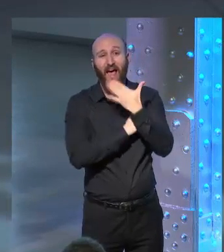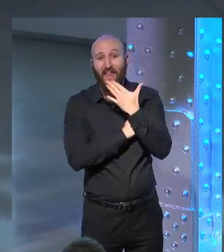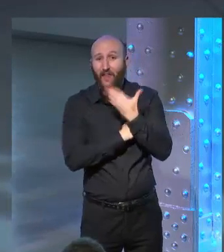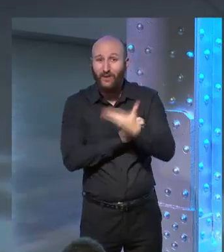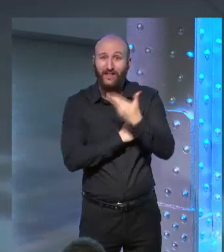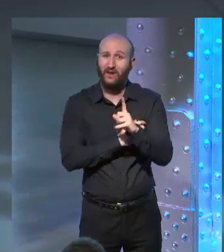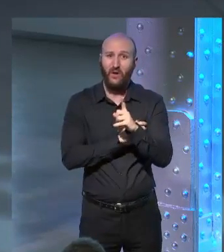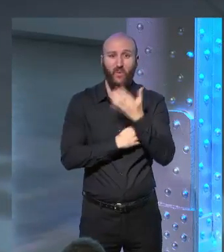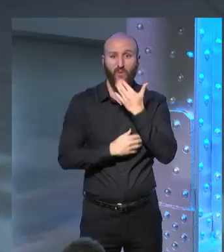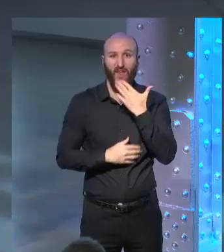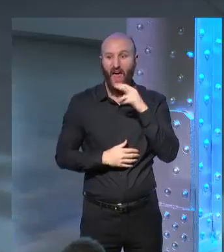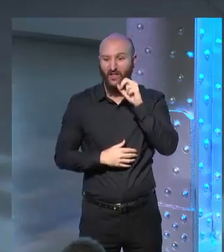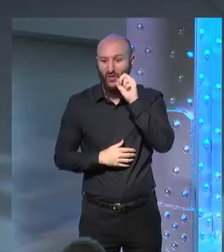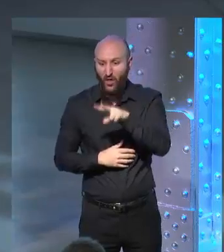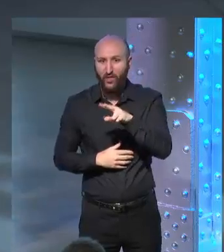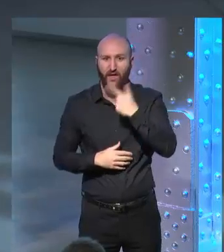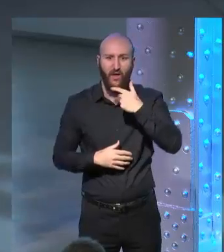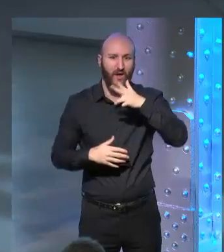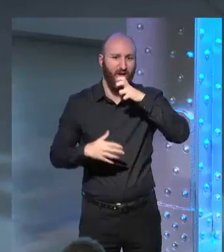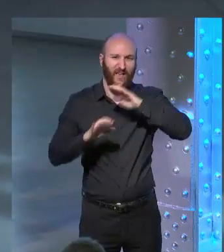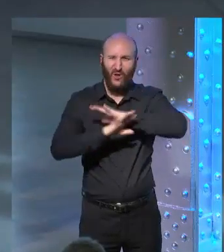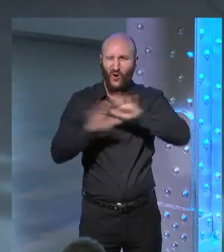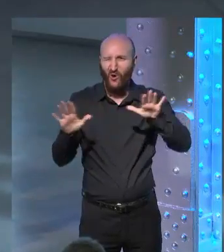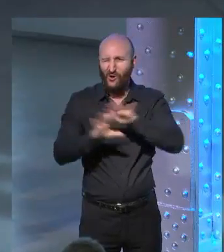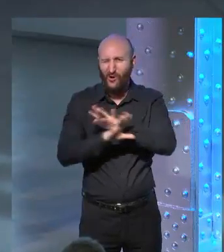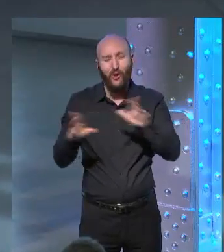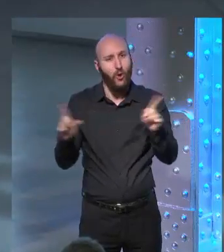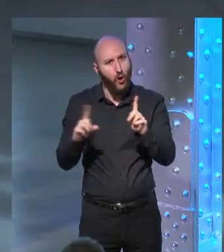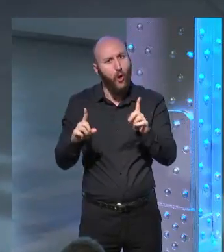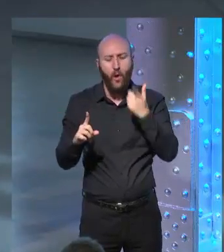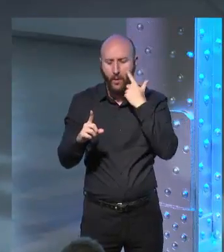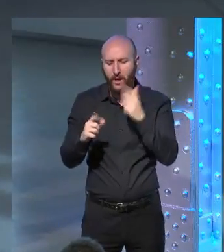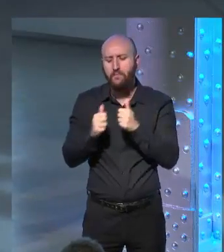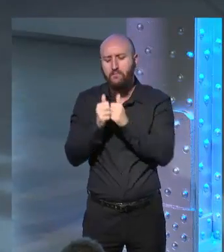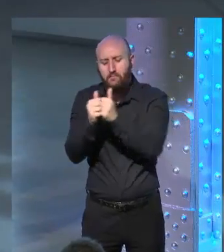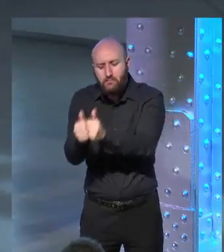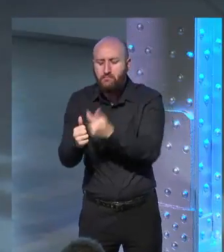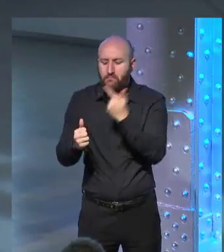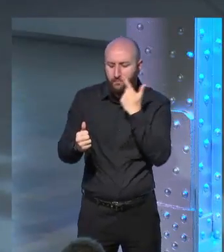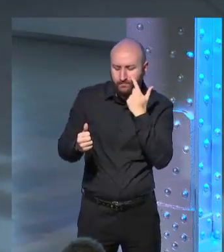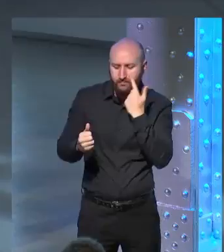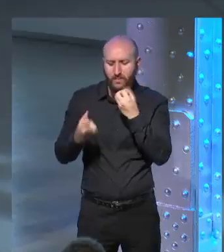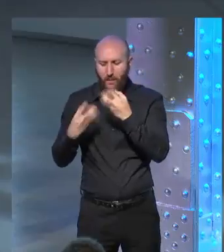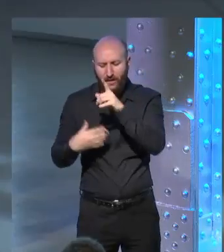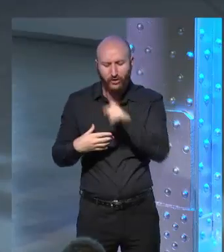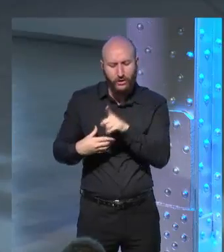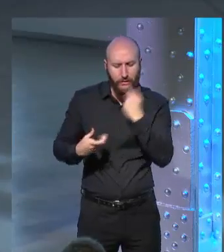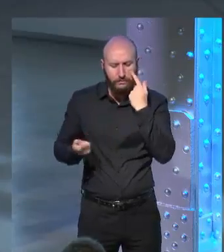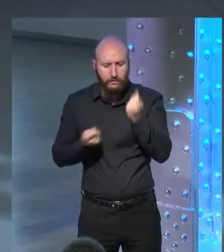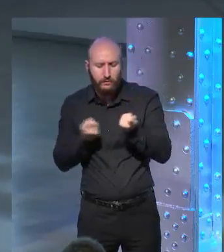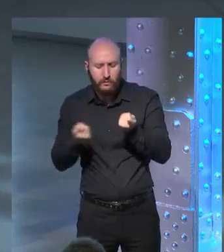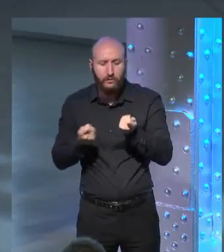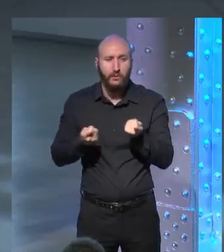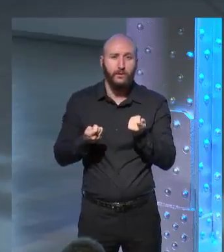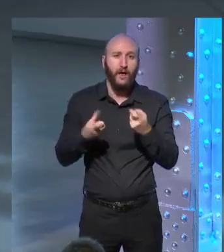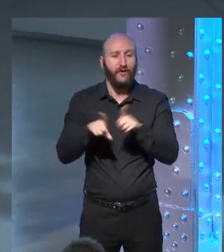que hacen con 12, qué horror, ¿cómo le dejas? Sino que acompañarles y ver si es el momento adecuado o no. O de repente te encuentras que tienes otro hijo,